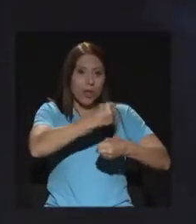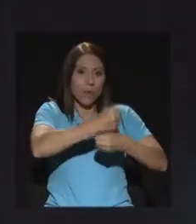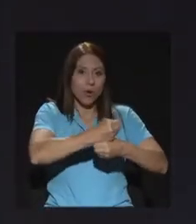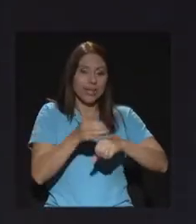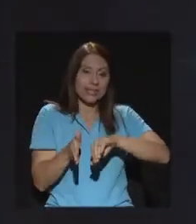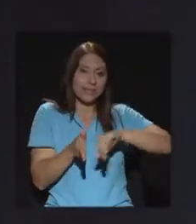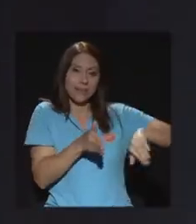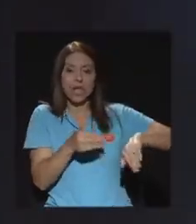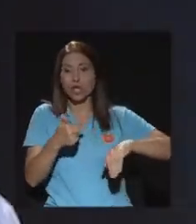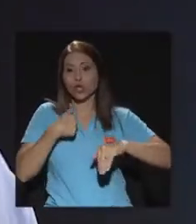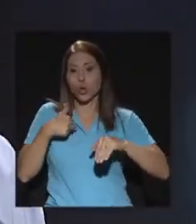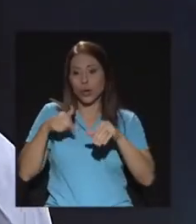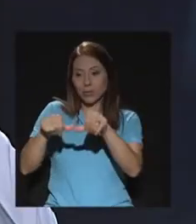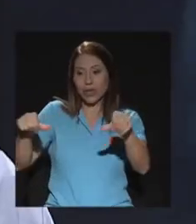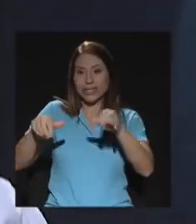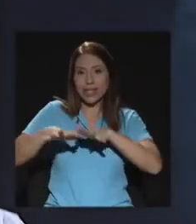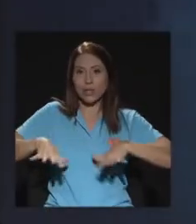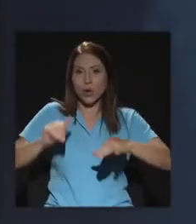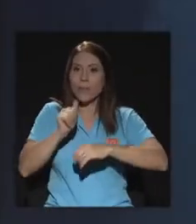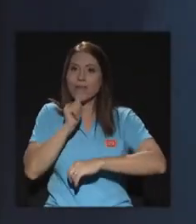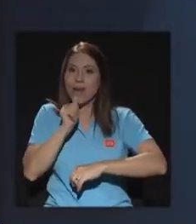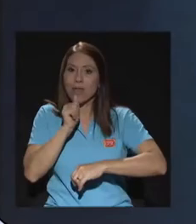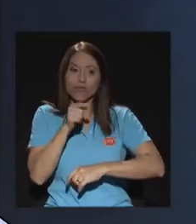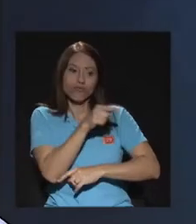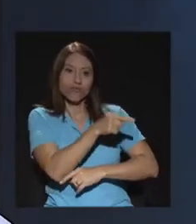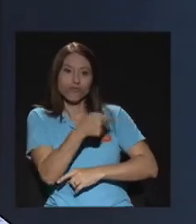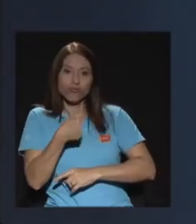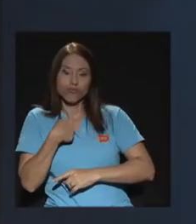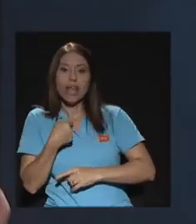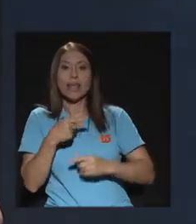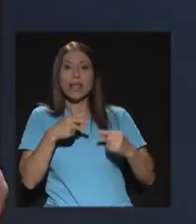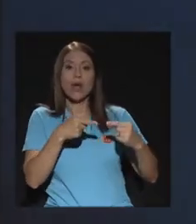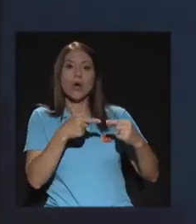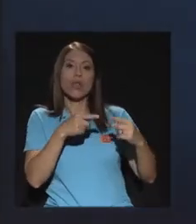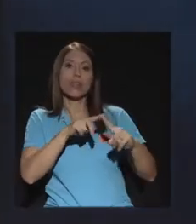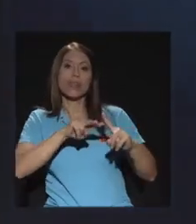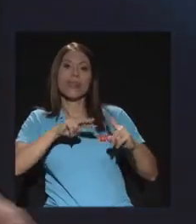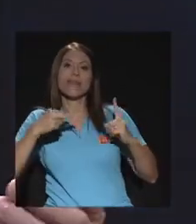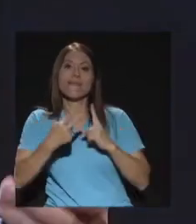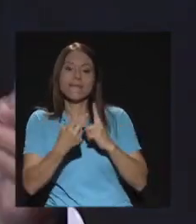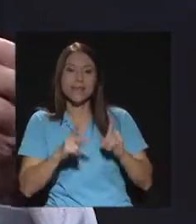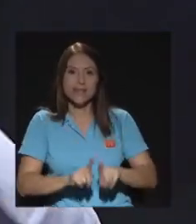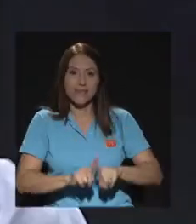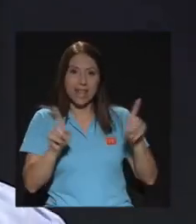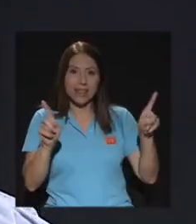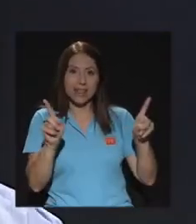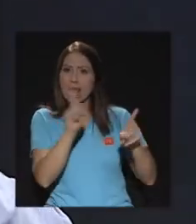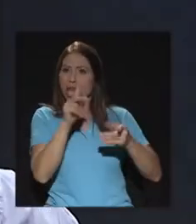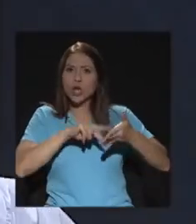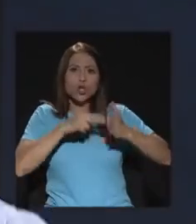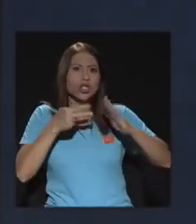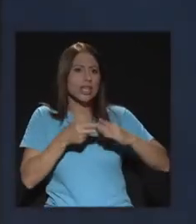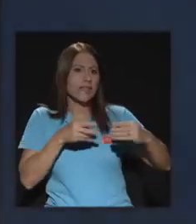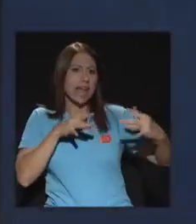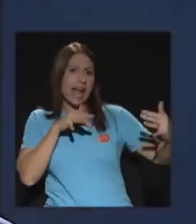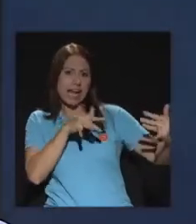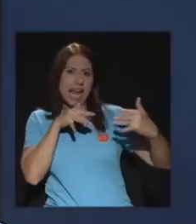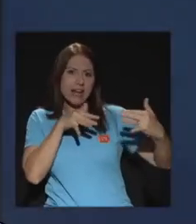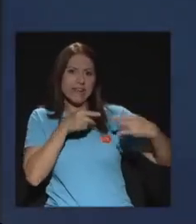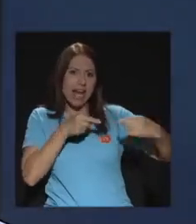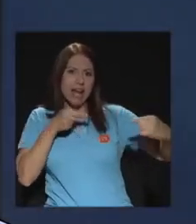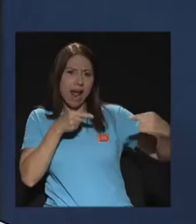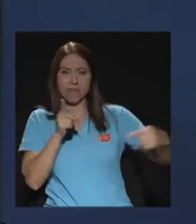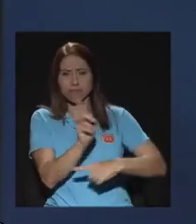sector privado, tenemos una visión diferente, que no significa que tiene que ser una visión guerrera de un lado hacia el otro,